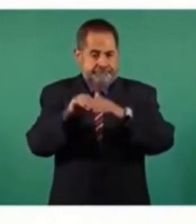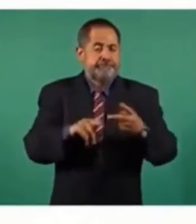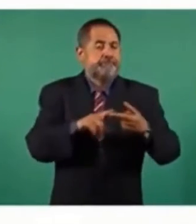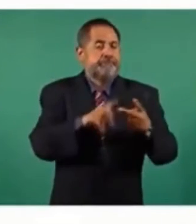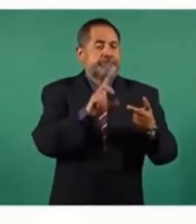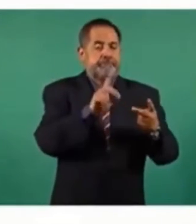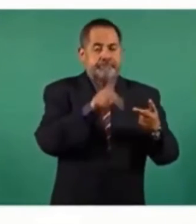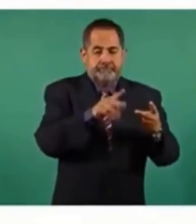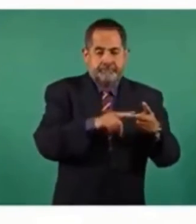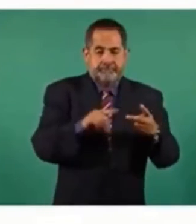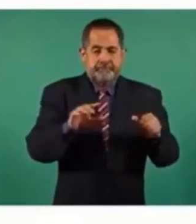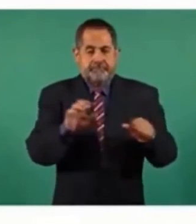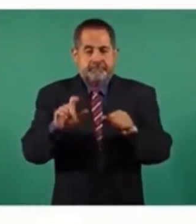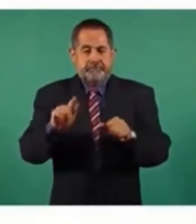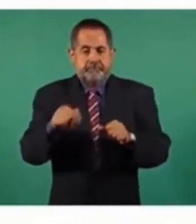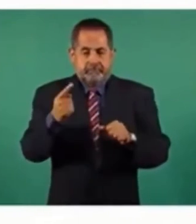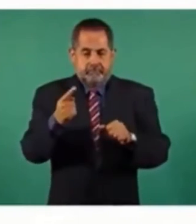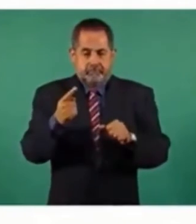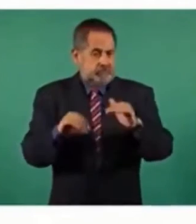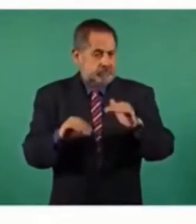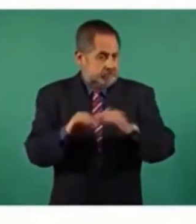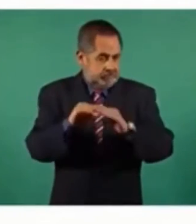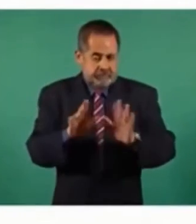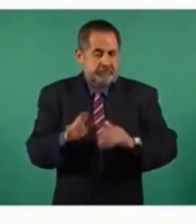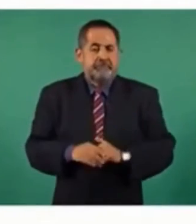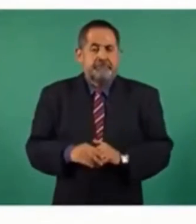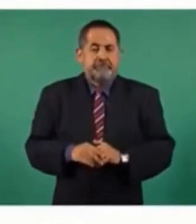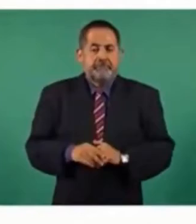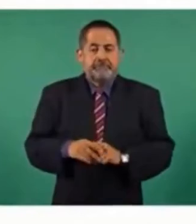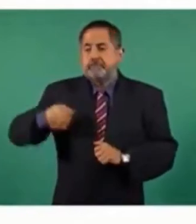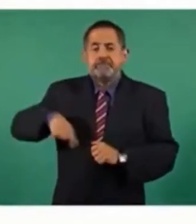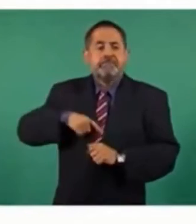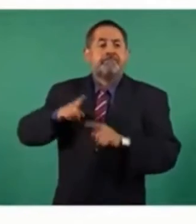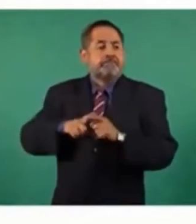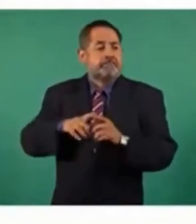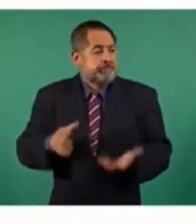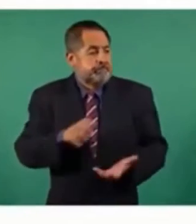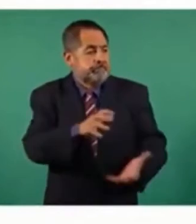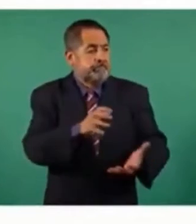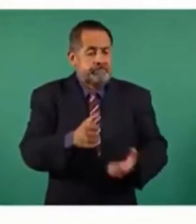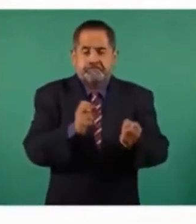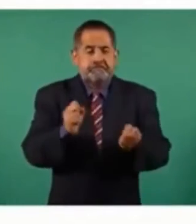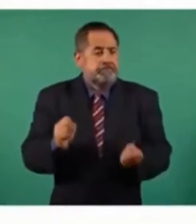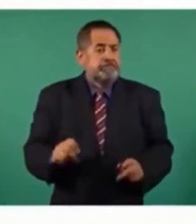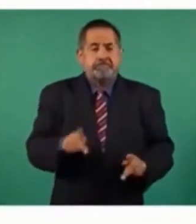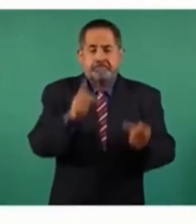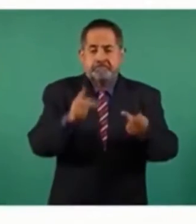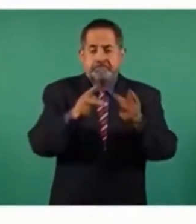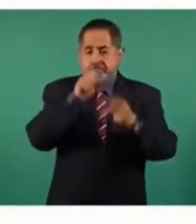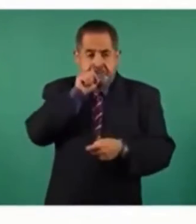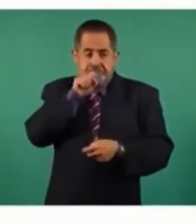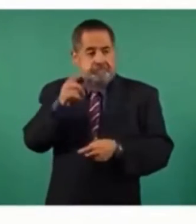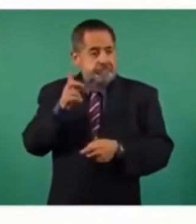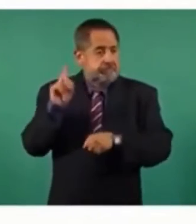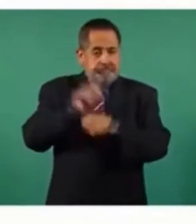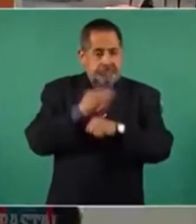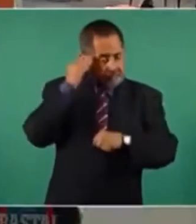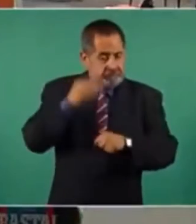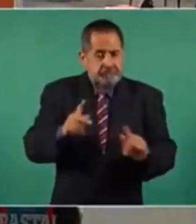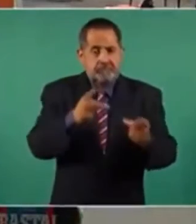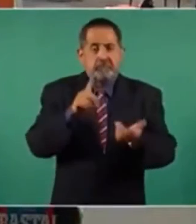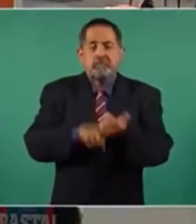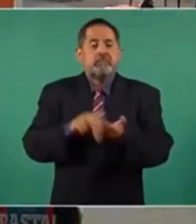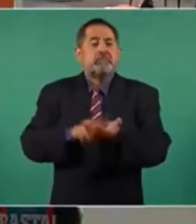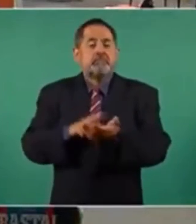kilos, 671,40 centavos. Y nosotros estamos saliendo en este mismo periodo a